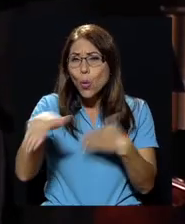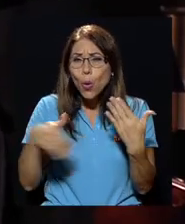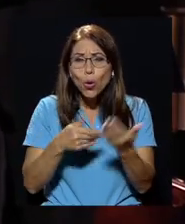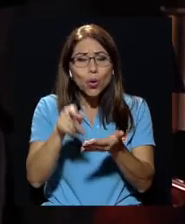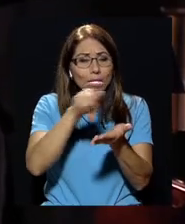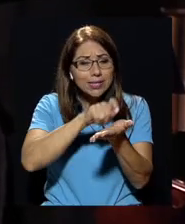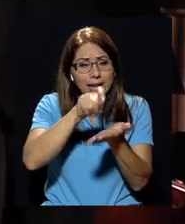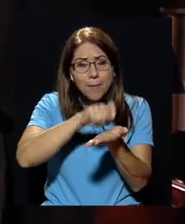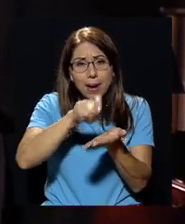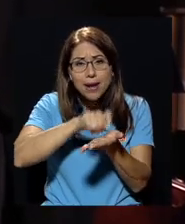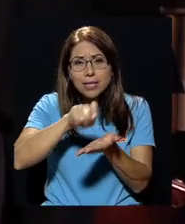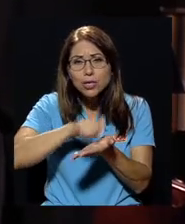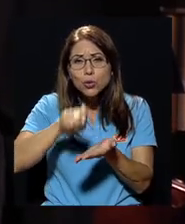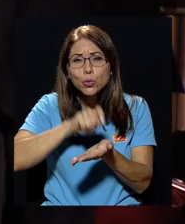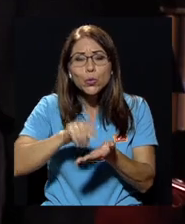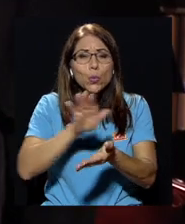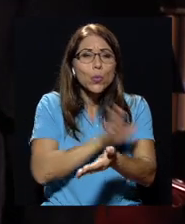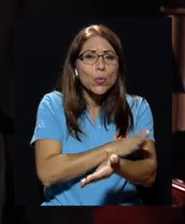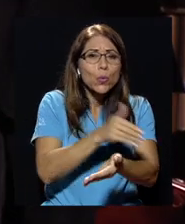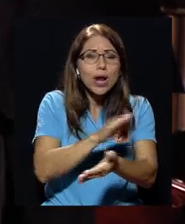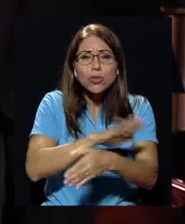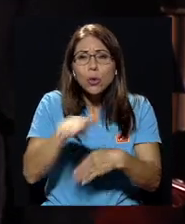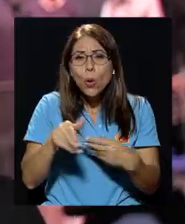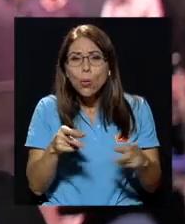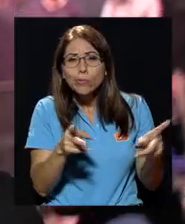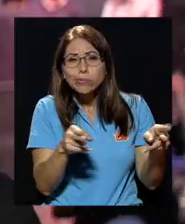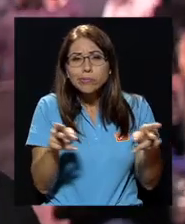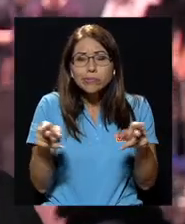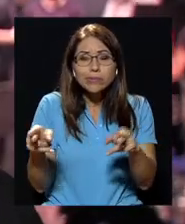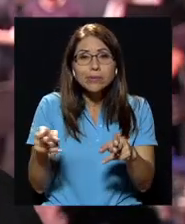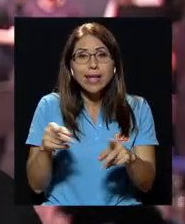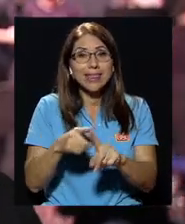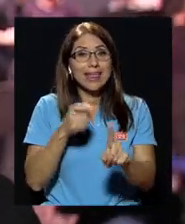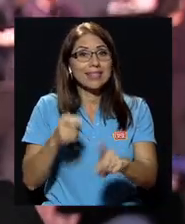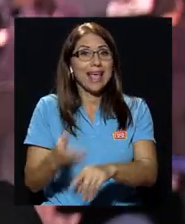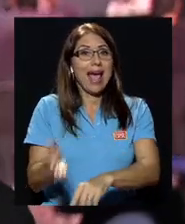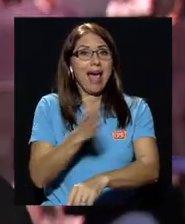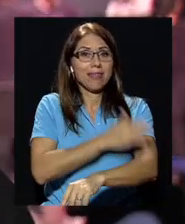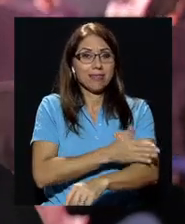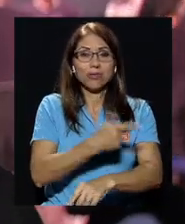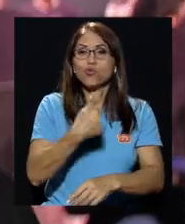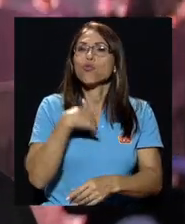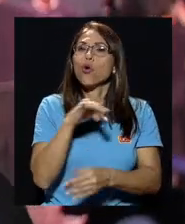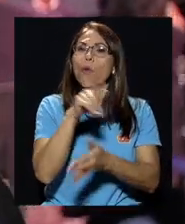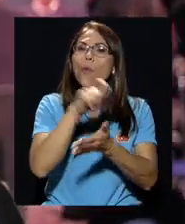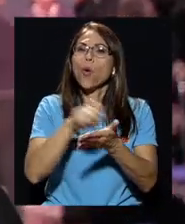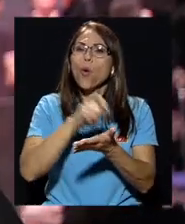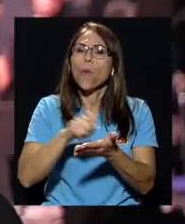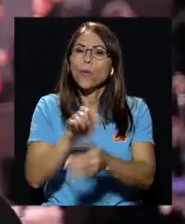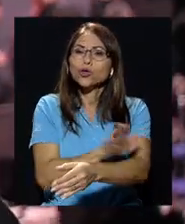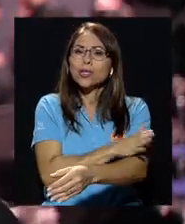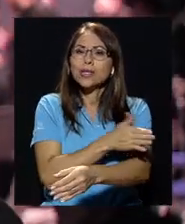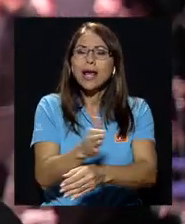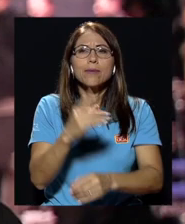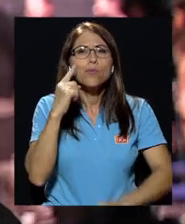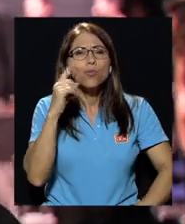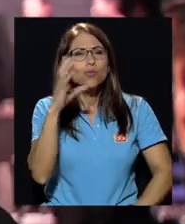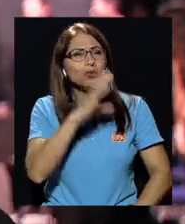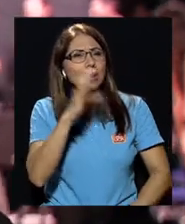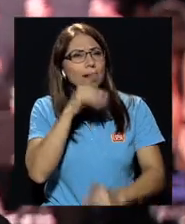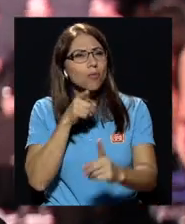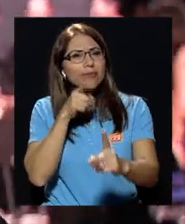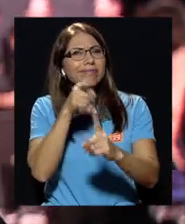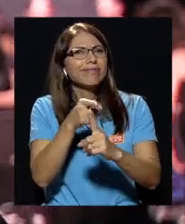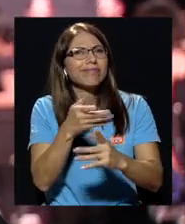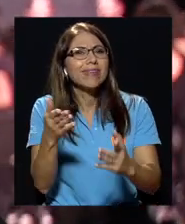edición, y desde antes, uno como compositor, buscar algo que decir, buscar algo que comunicar, buscar